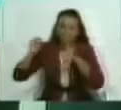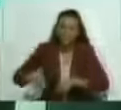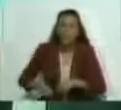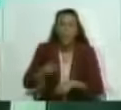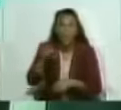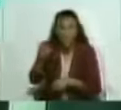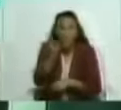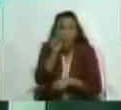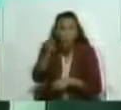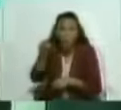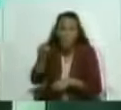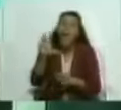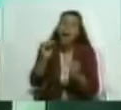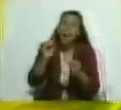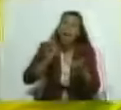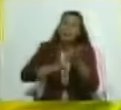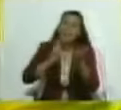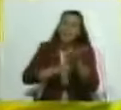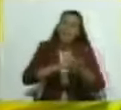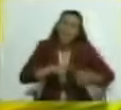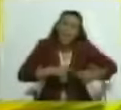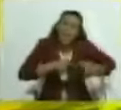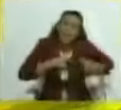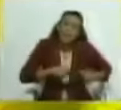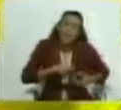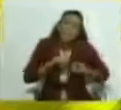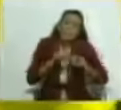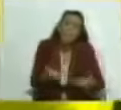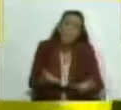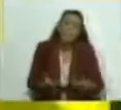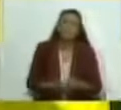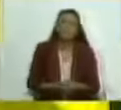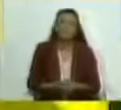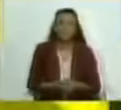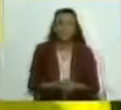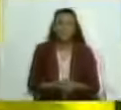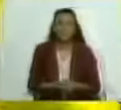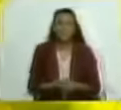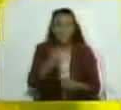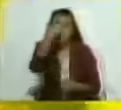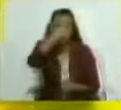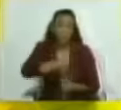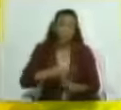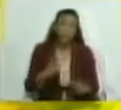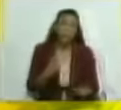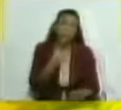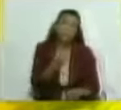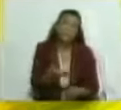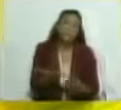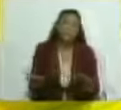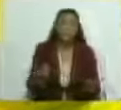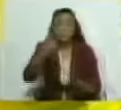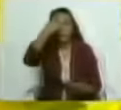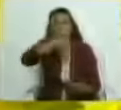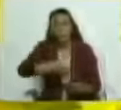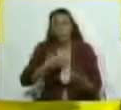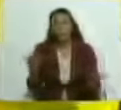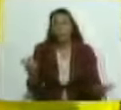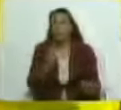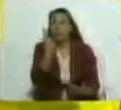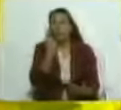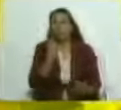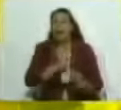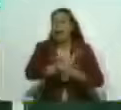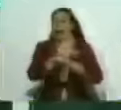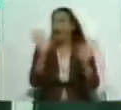Porque él habla desde el corazón para la razón. Yo le digo, hoy solo les digo